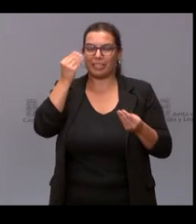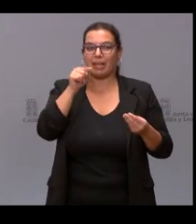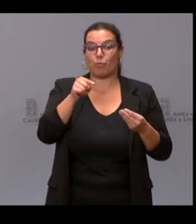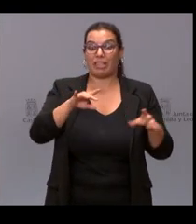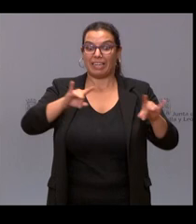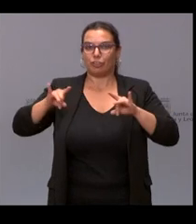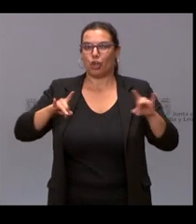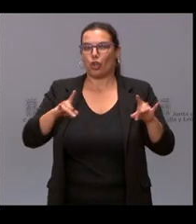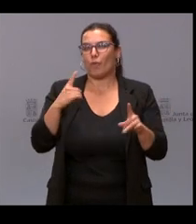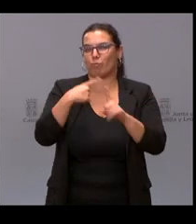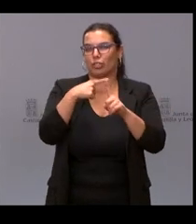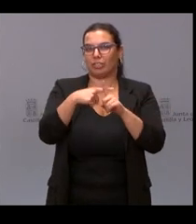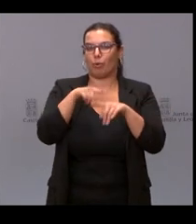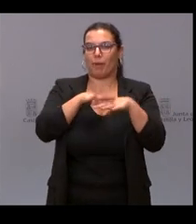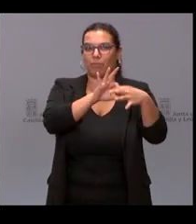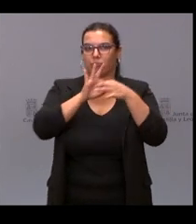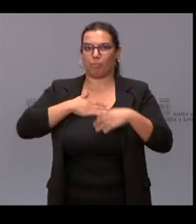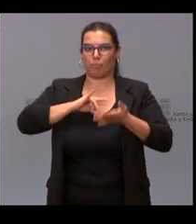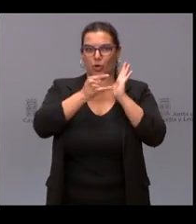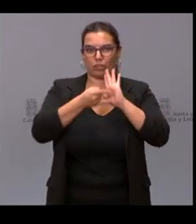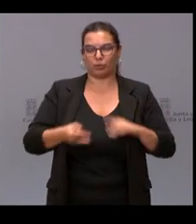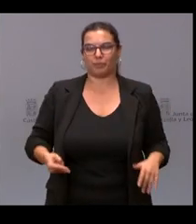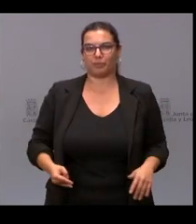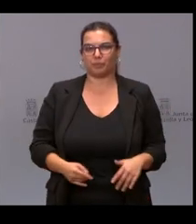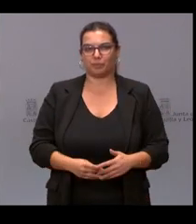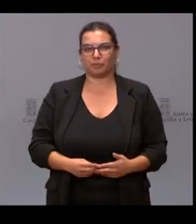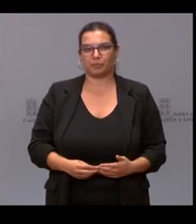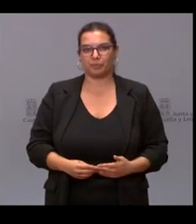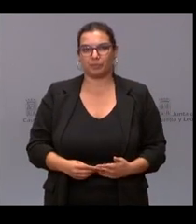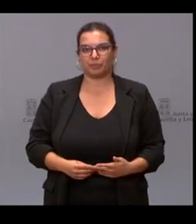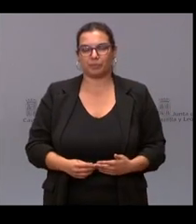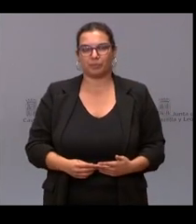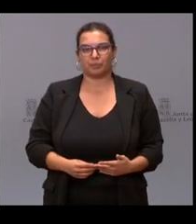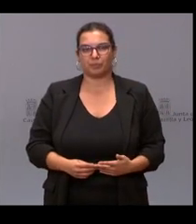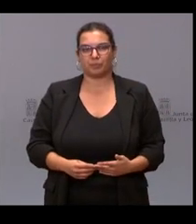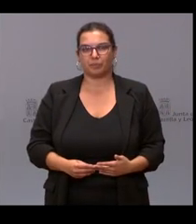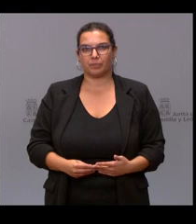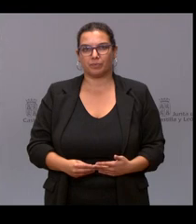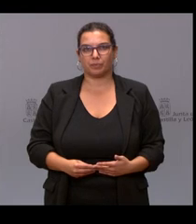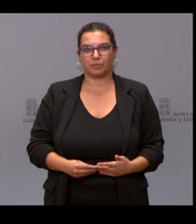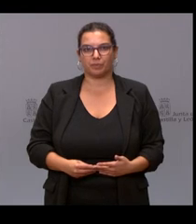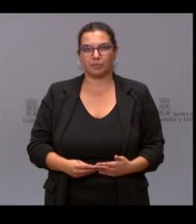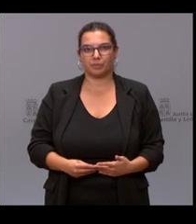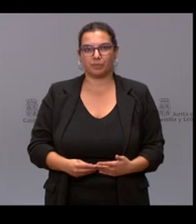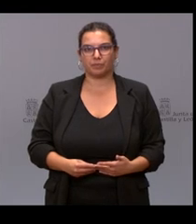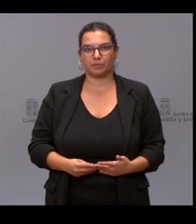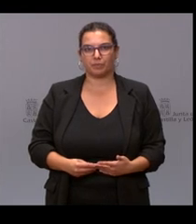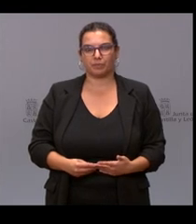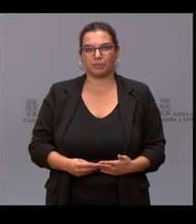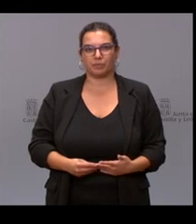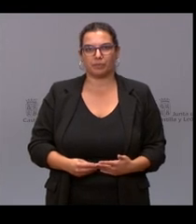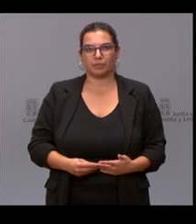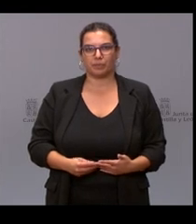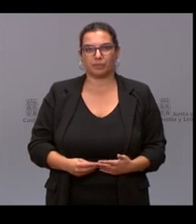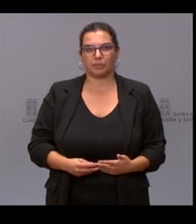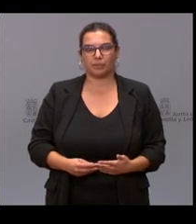territorio muy bueno con nuestros proyectos. And we're also very delighted to have had the level of interest and support